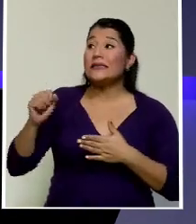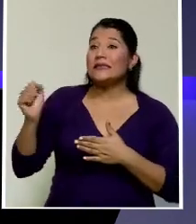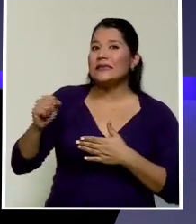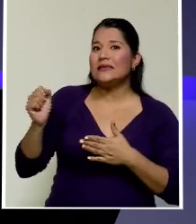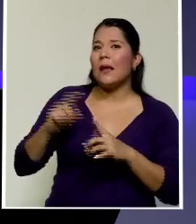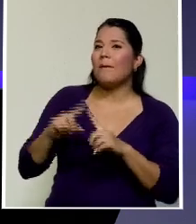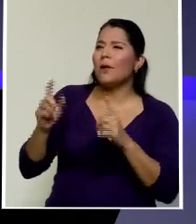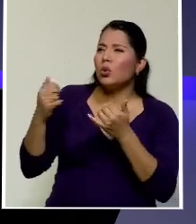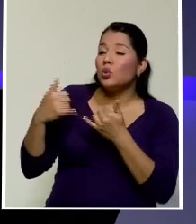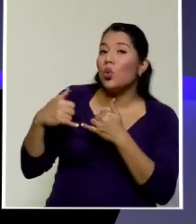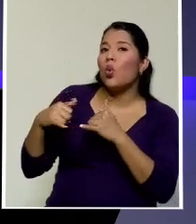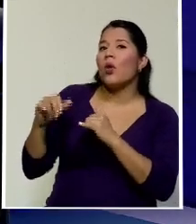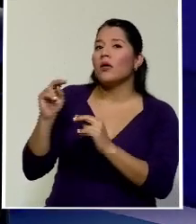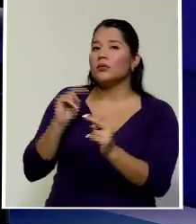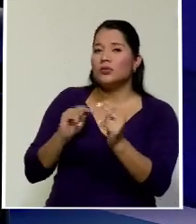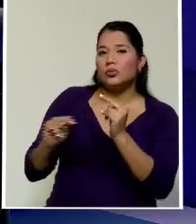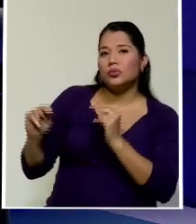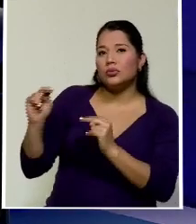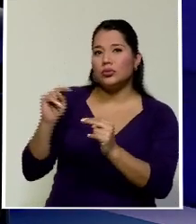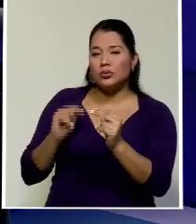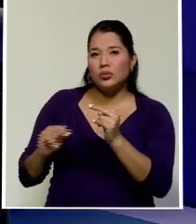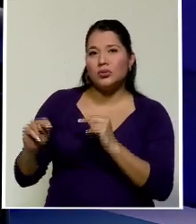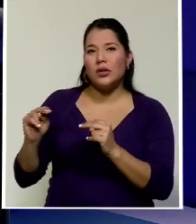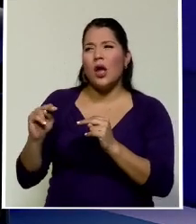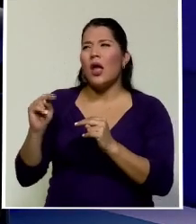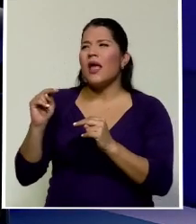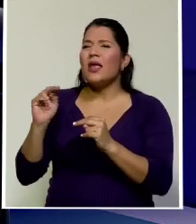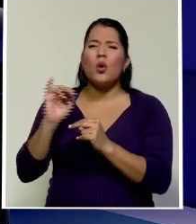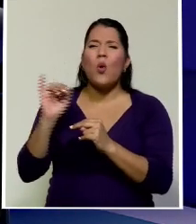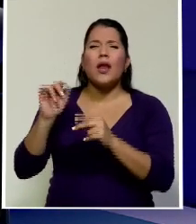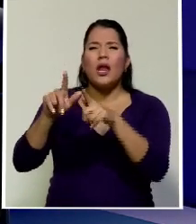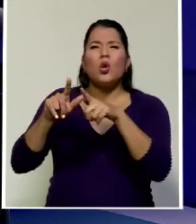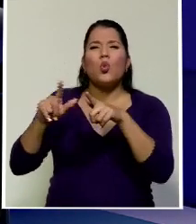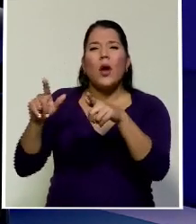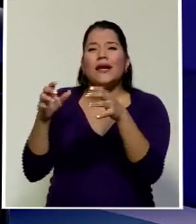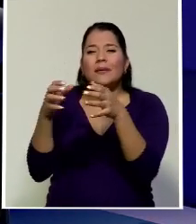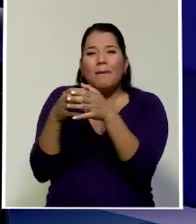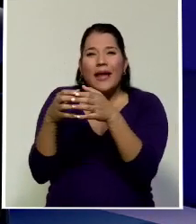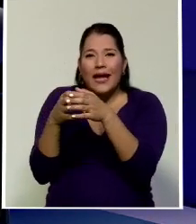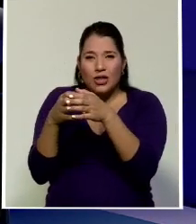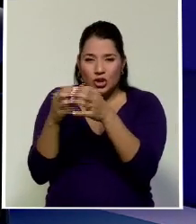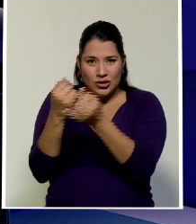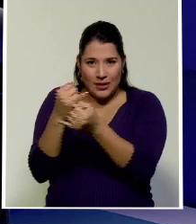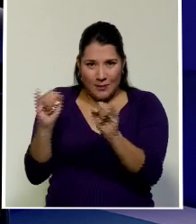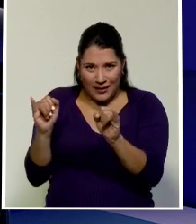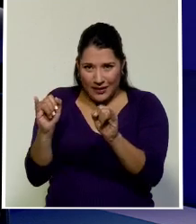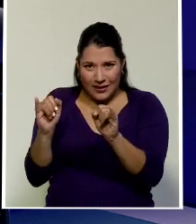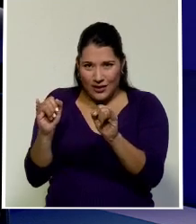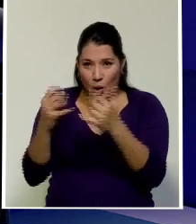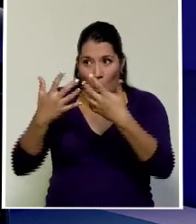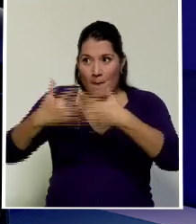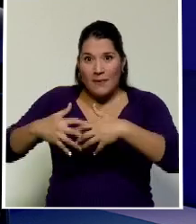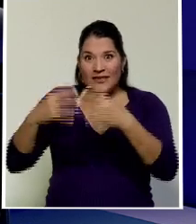igual se mantiene eso, se mantiene en el sentido de que son editoriales pequeñas, independientes, que es lo que uno, por lo menos